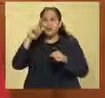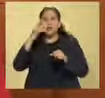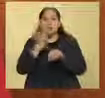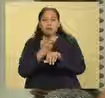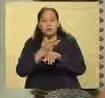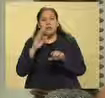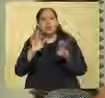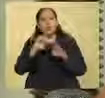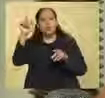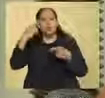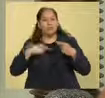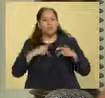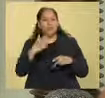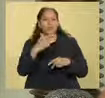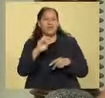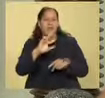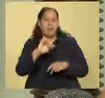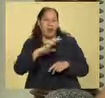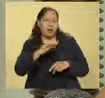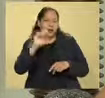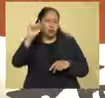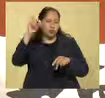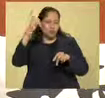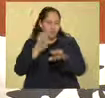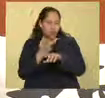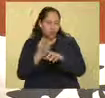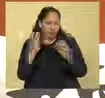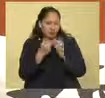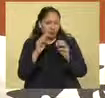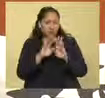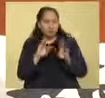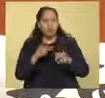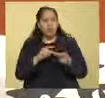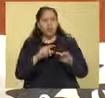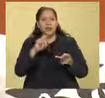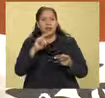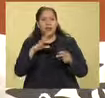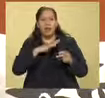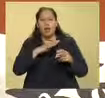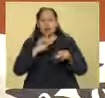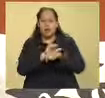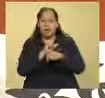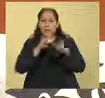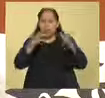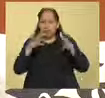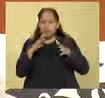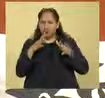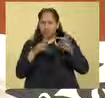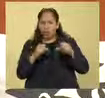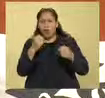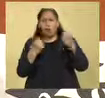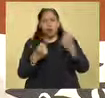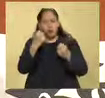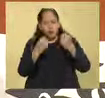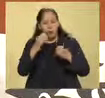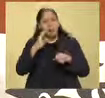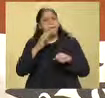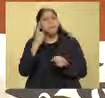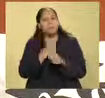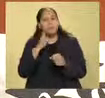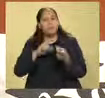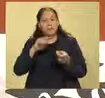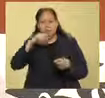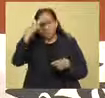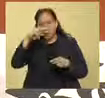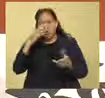gallos con los gabachos y bueno hay varios pasos está la nationwide están las camionetas el primer paso pues yo creo que de ser campeón en méxico o